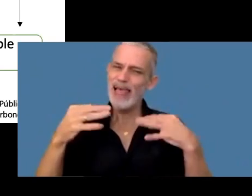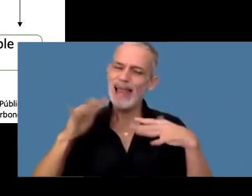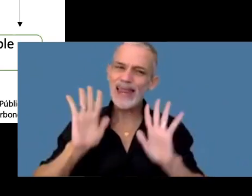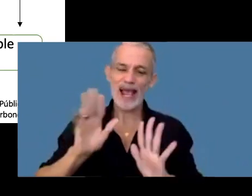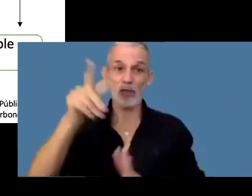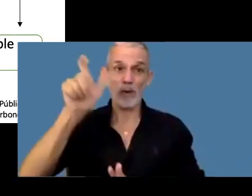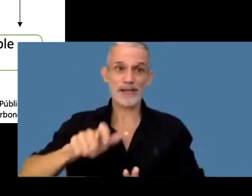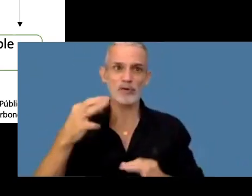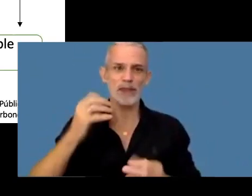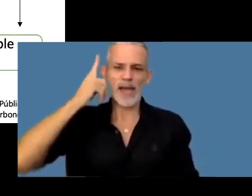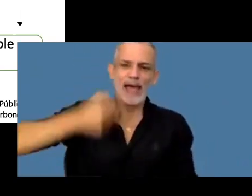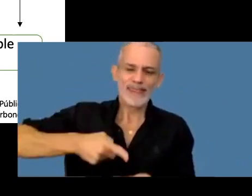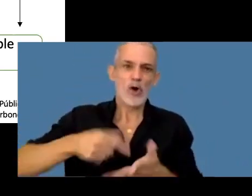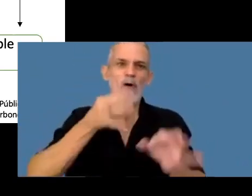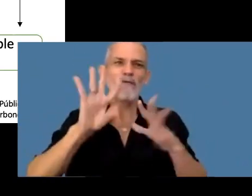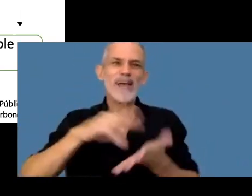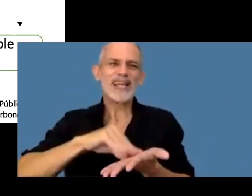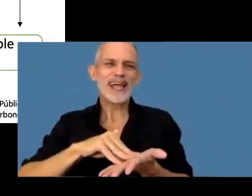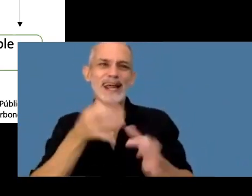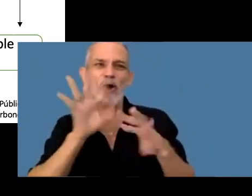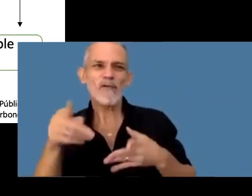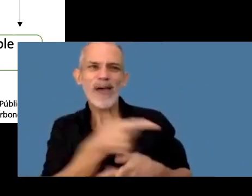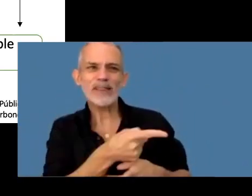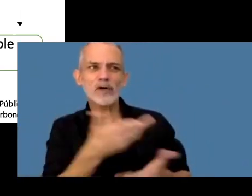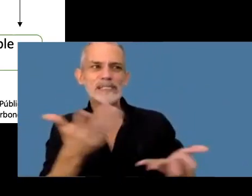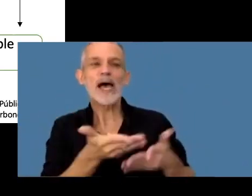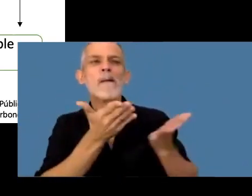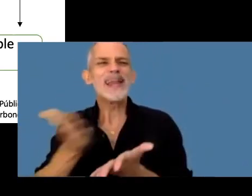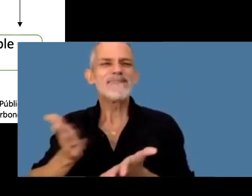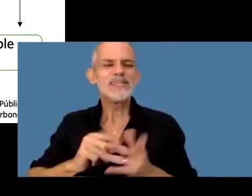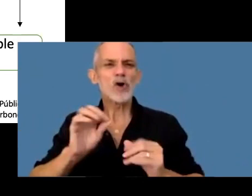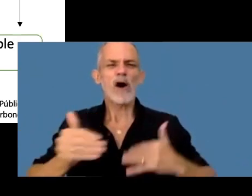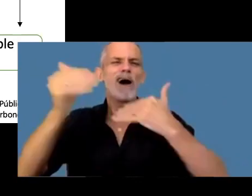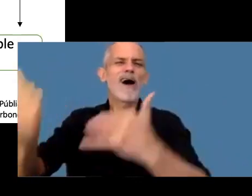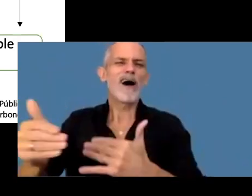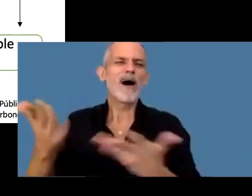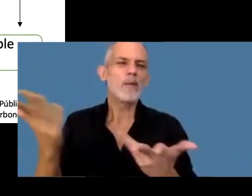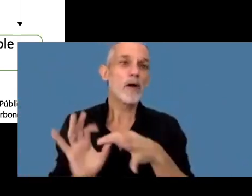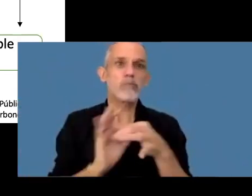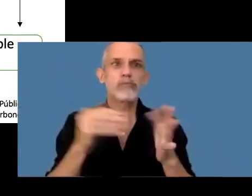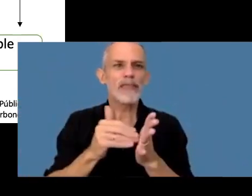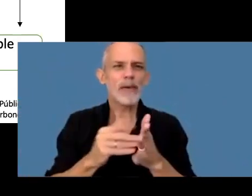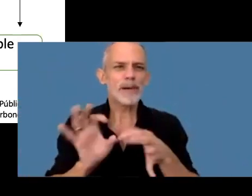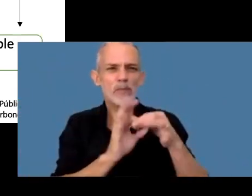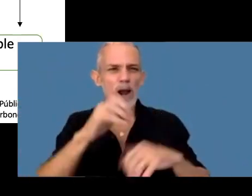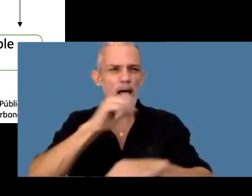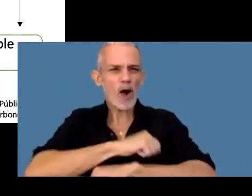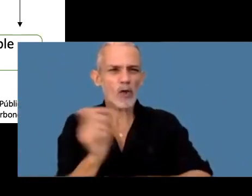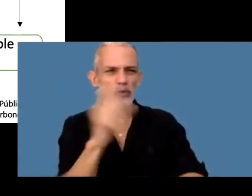una decisión de beneficiarse con un diferimiento sometido a la conducta de un agente externo que puede no